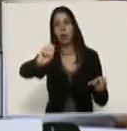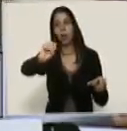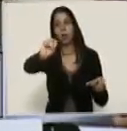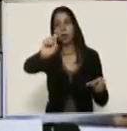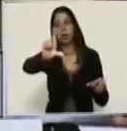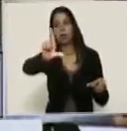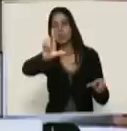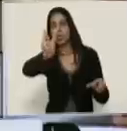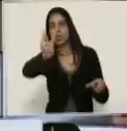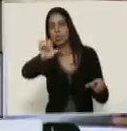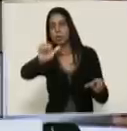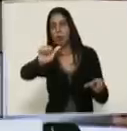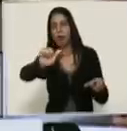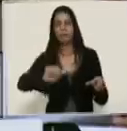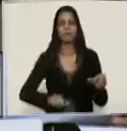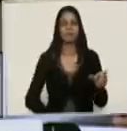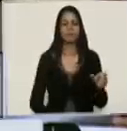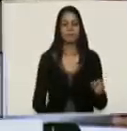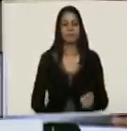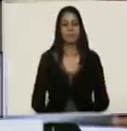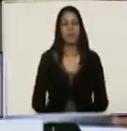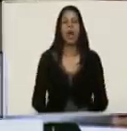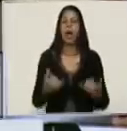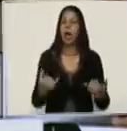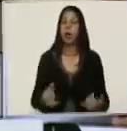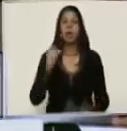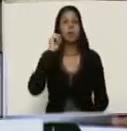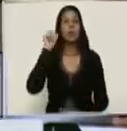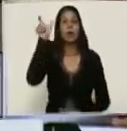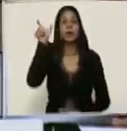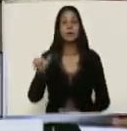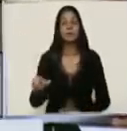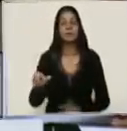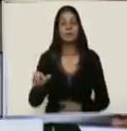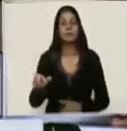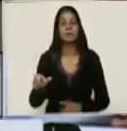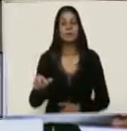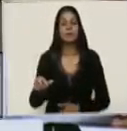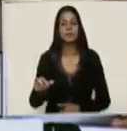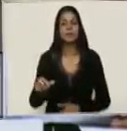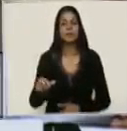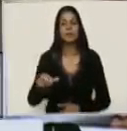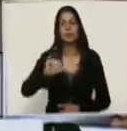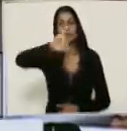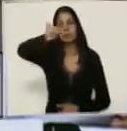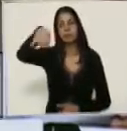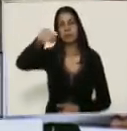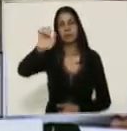Tiene la palabra la constituyente Jessica Moreno.